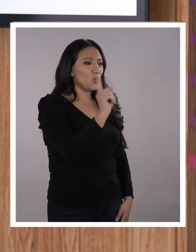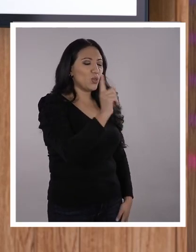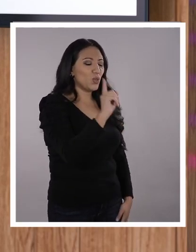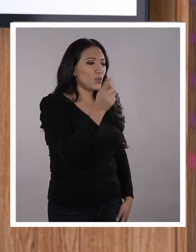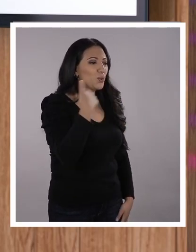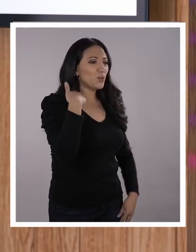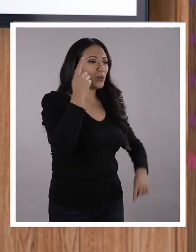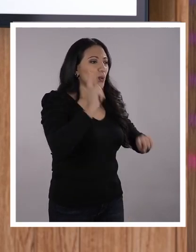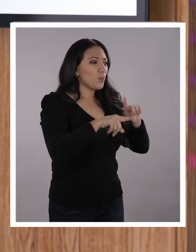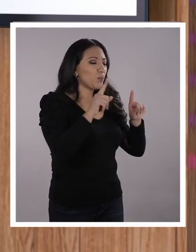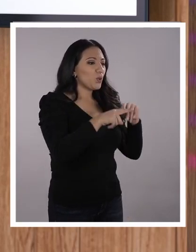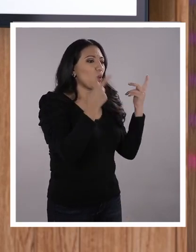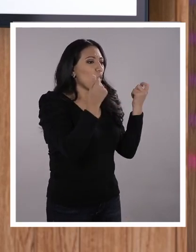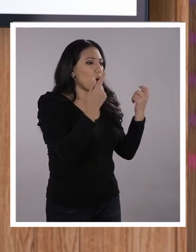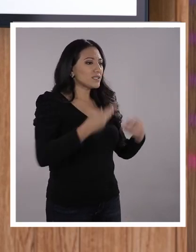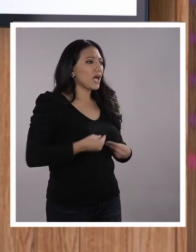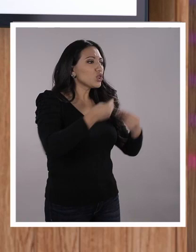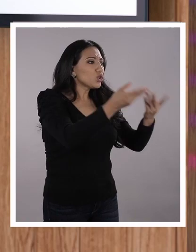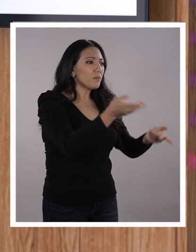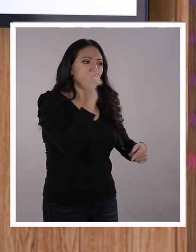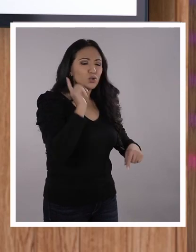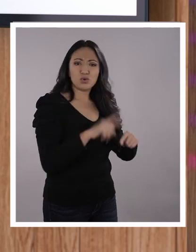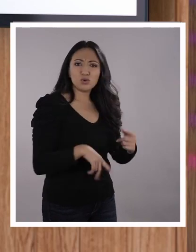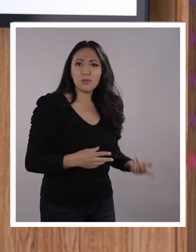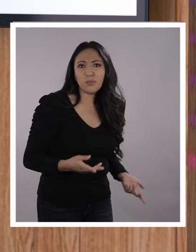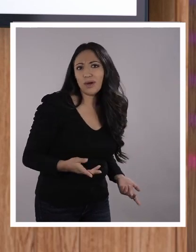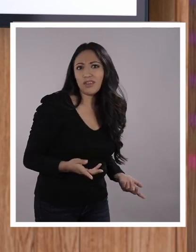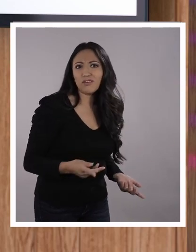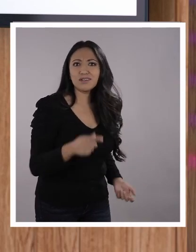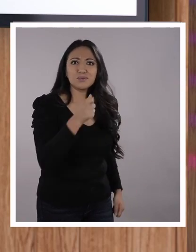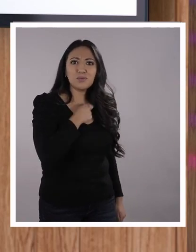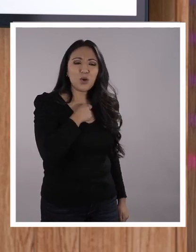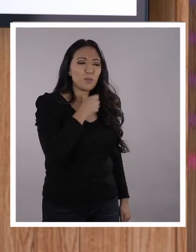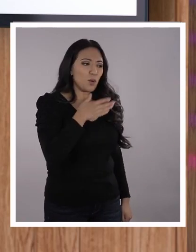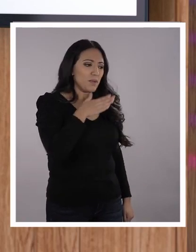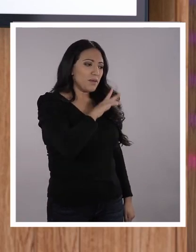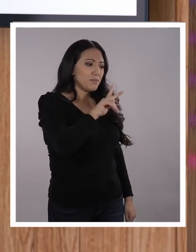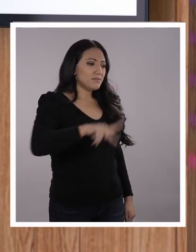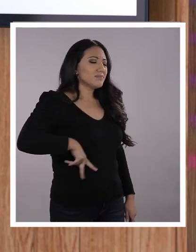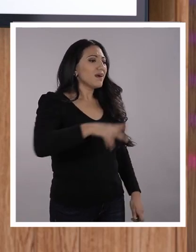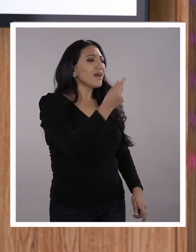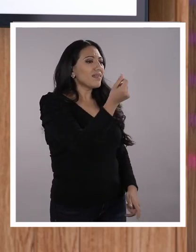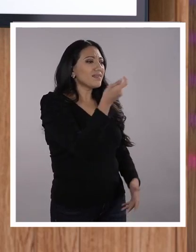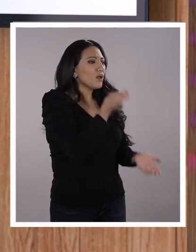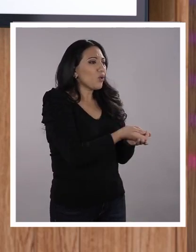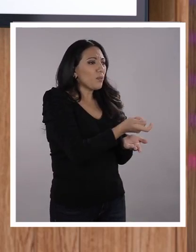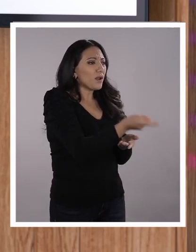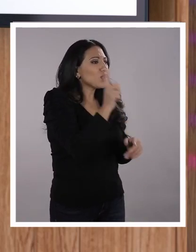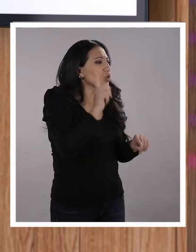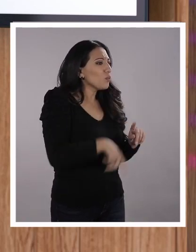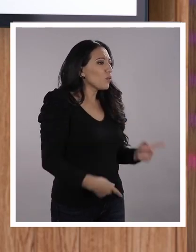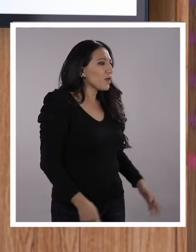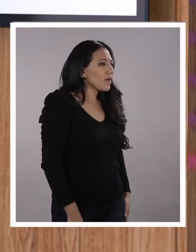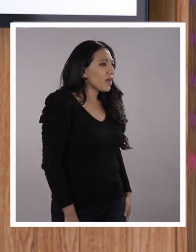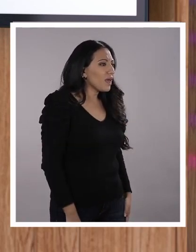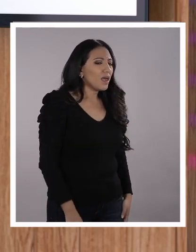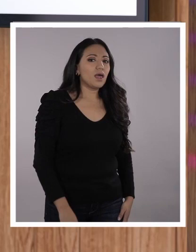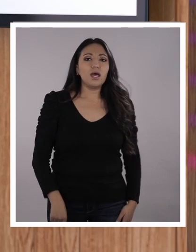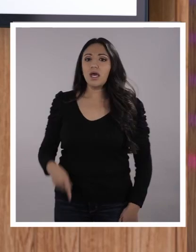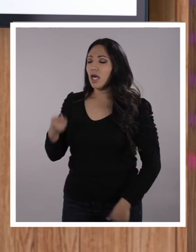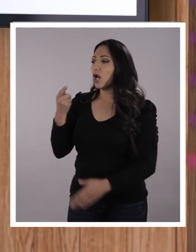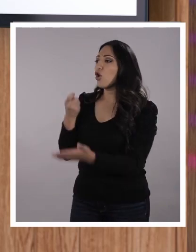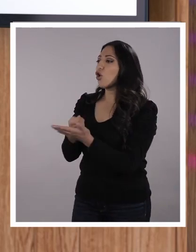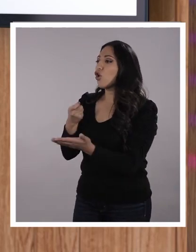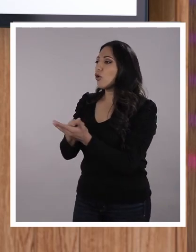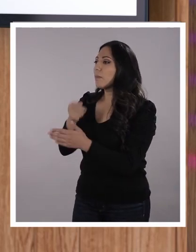entiéndeme, no es un tema de cuánto cuesten, simplemente hay ciertas cosas que el dinero no puede comprar. El dinero puede